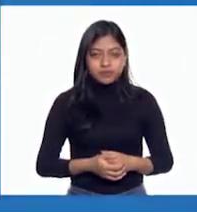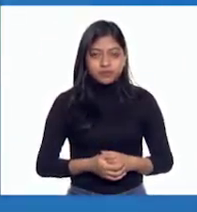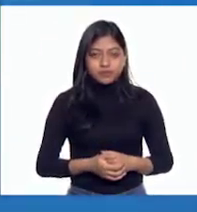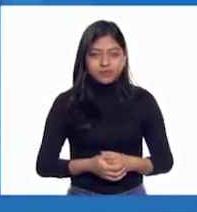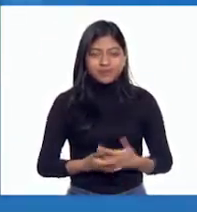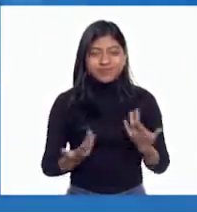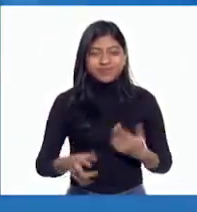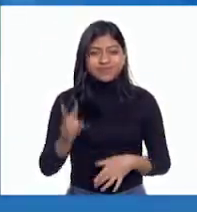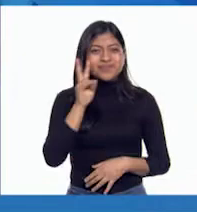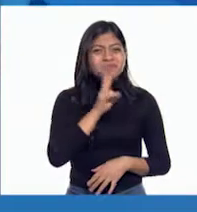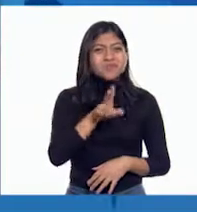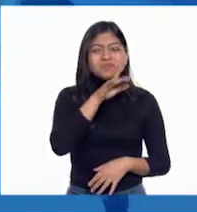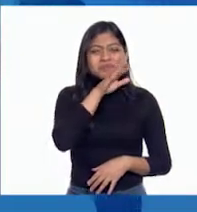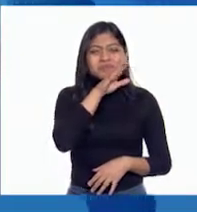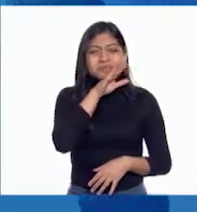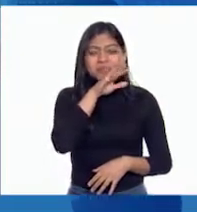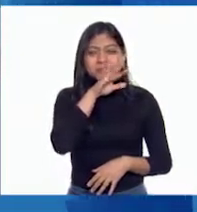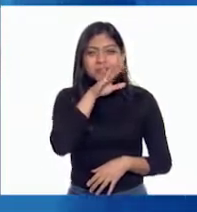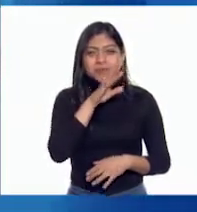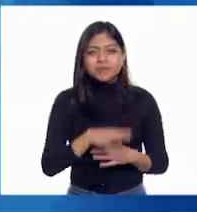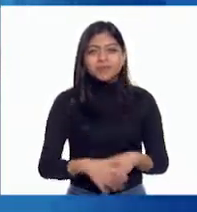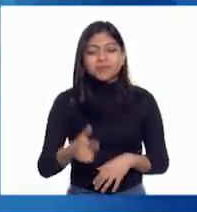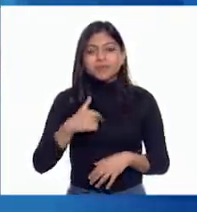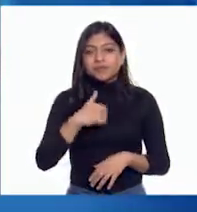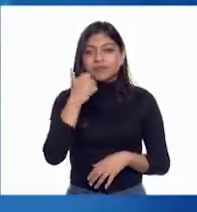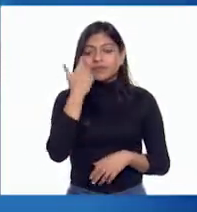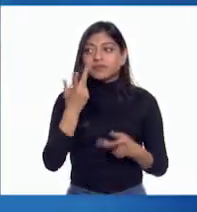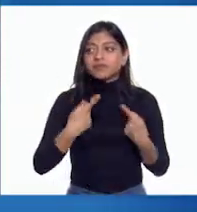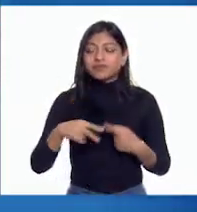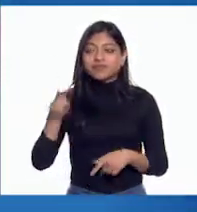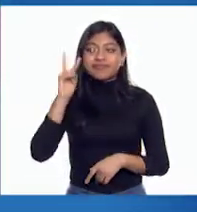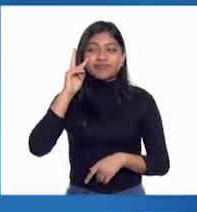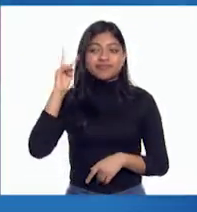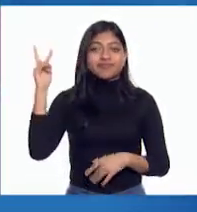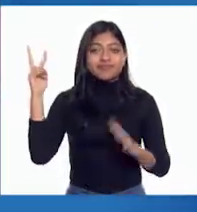Ay, pero qué sucio está. Me dan ganas de mostrárselo a todo el mundo.